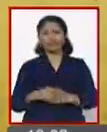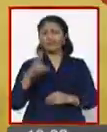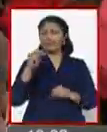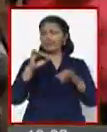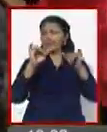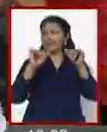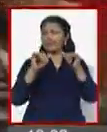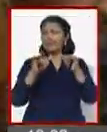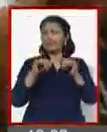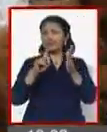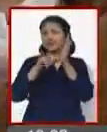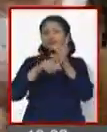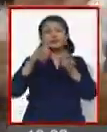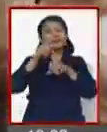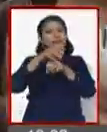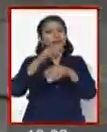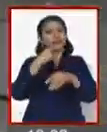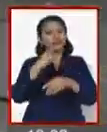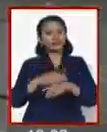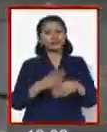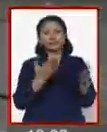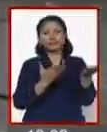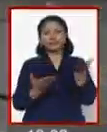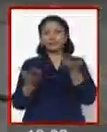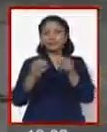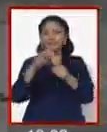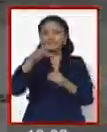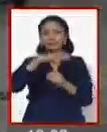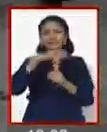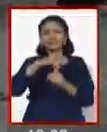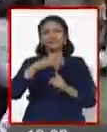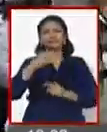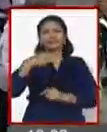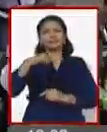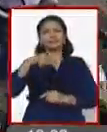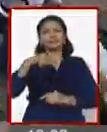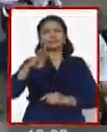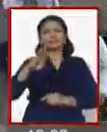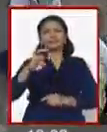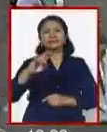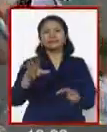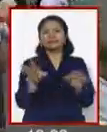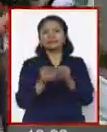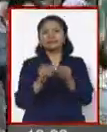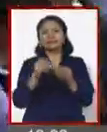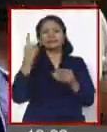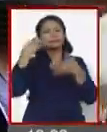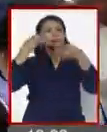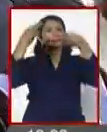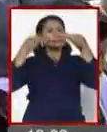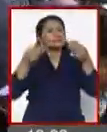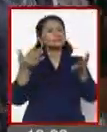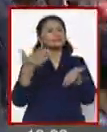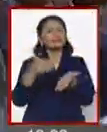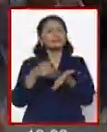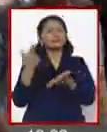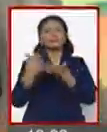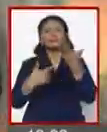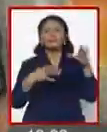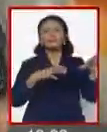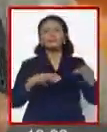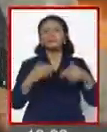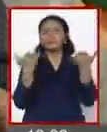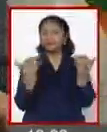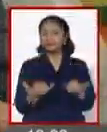se queden más ahí. Luego de esta marcha, los comerciantes se congregaron en el Coliseo Gilberto Pareja en una asamblea para determinar nuevas medidas de